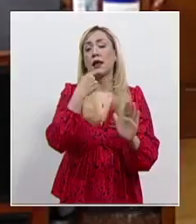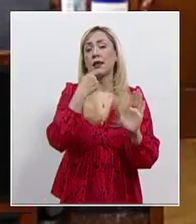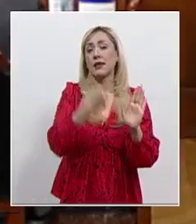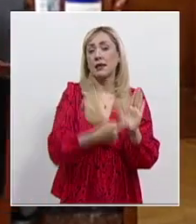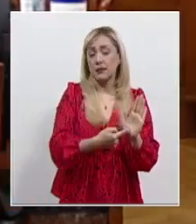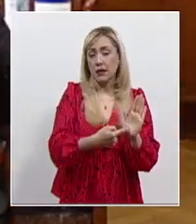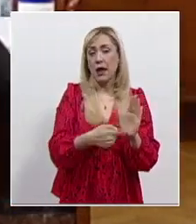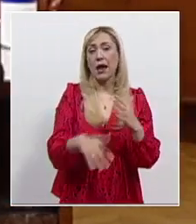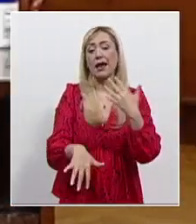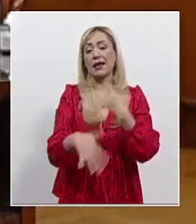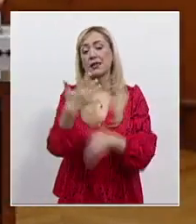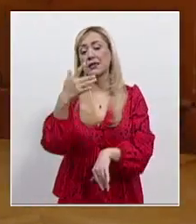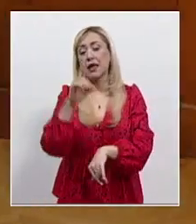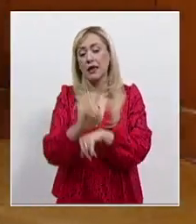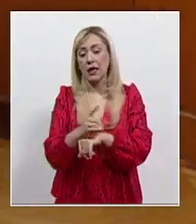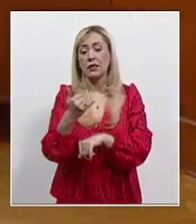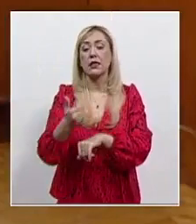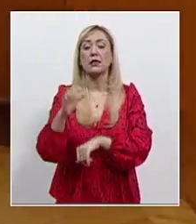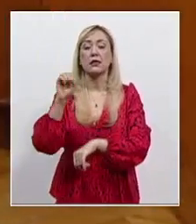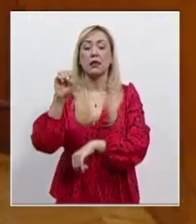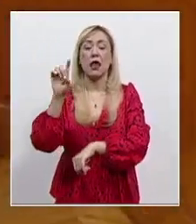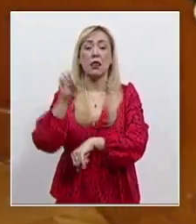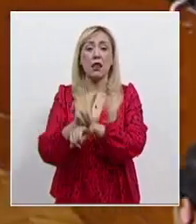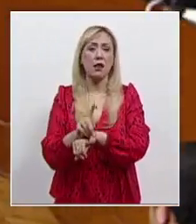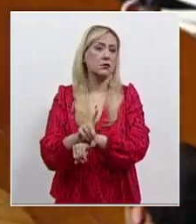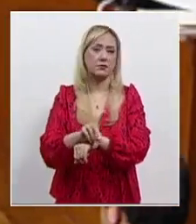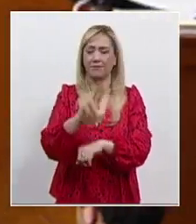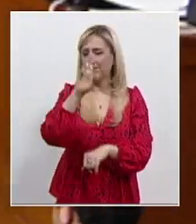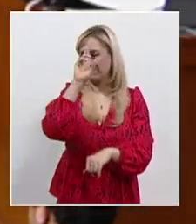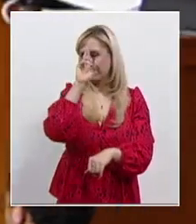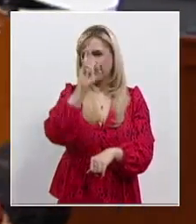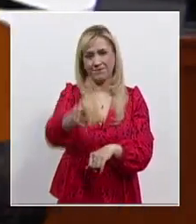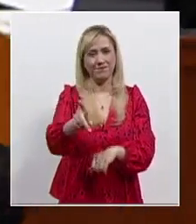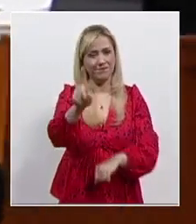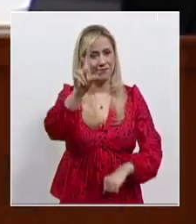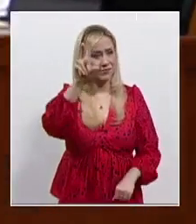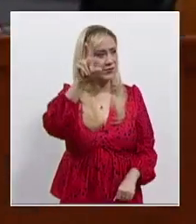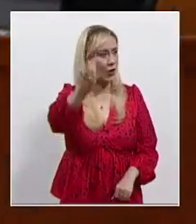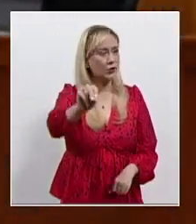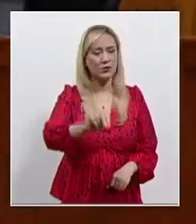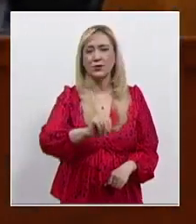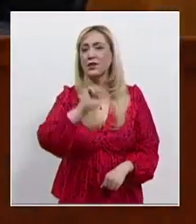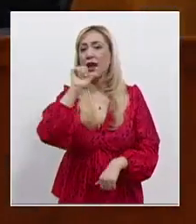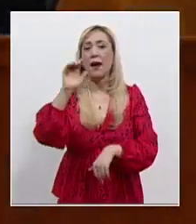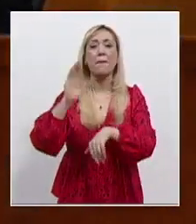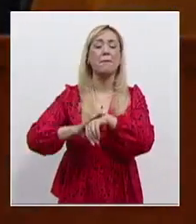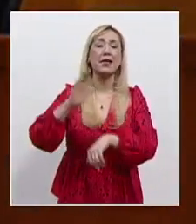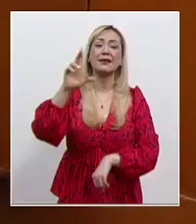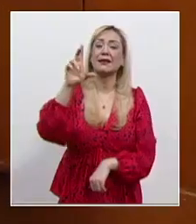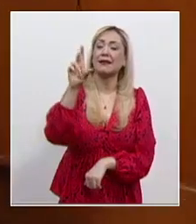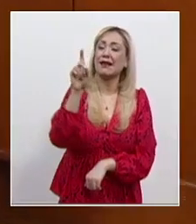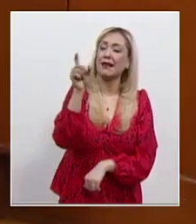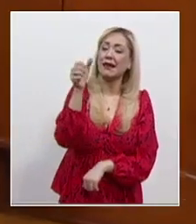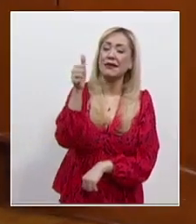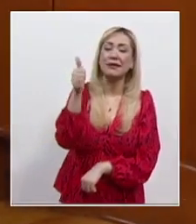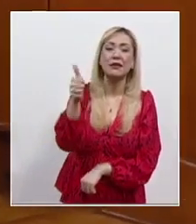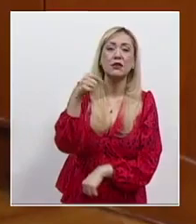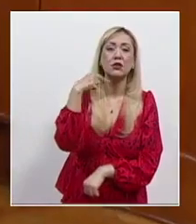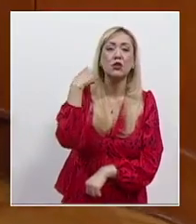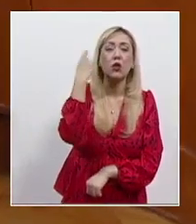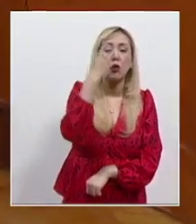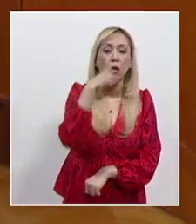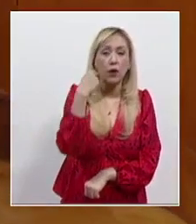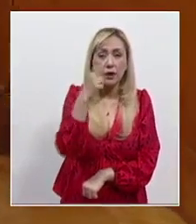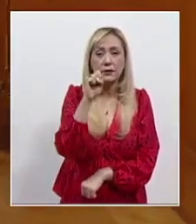y 60 días hábiles es inconstitucional, pues la Ley Suprema solo permite la retención de una persona por una conducta ajena